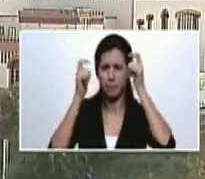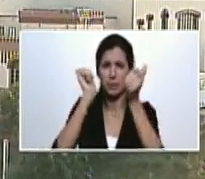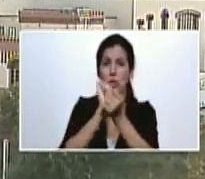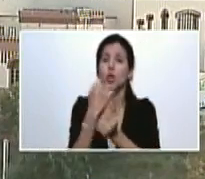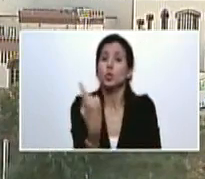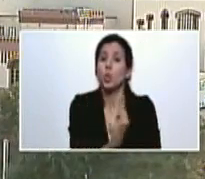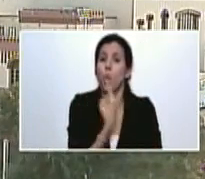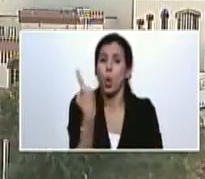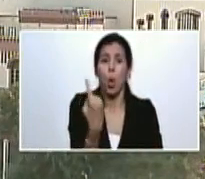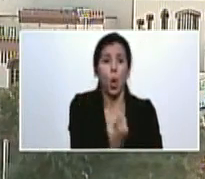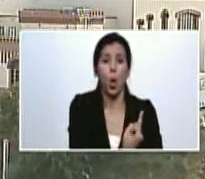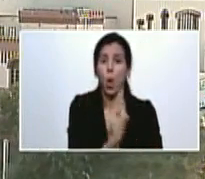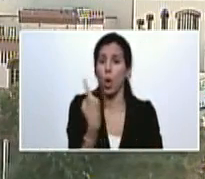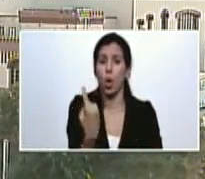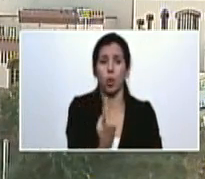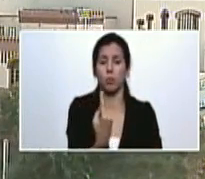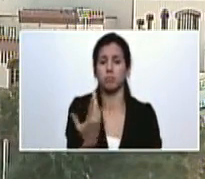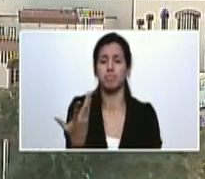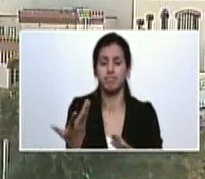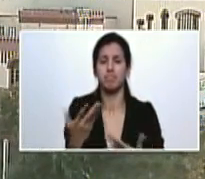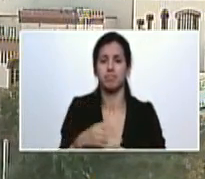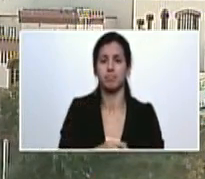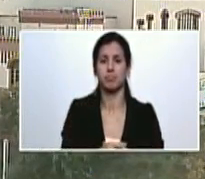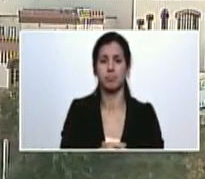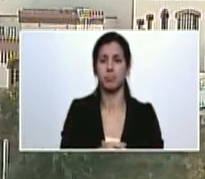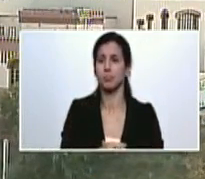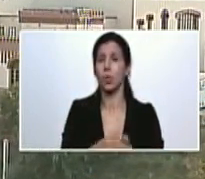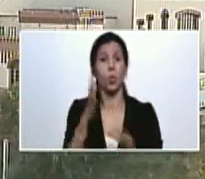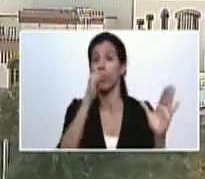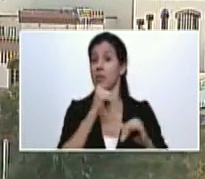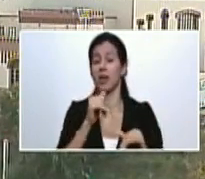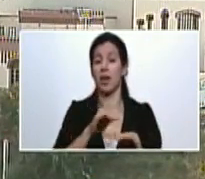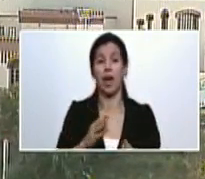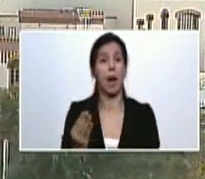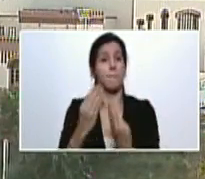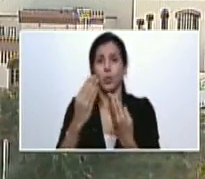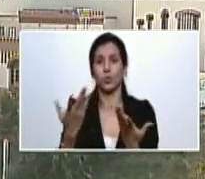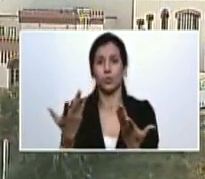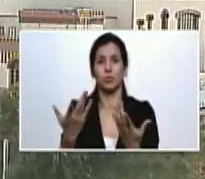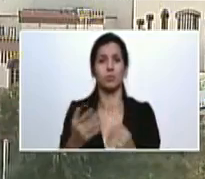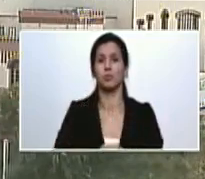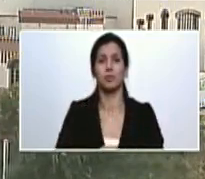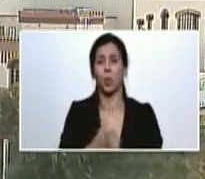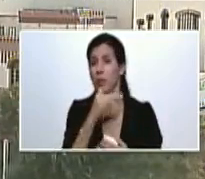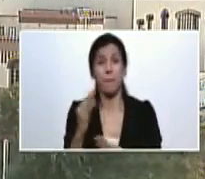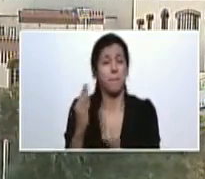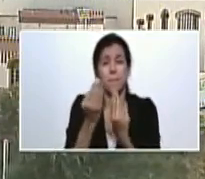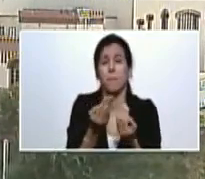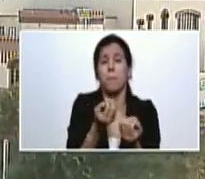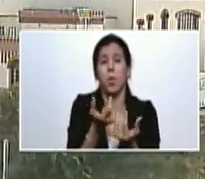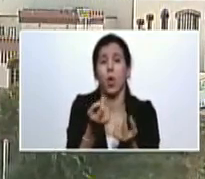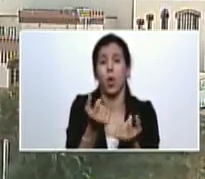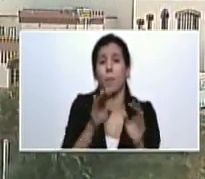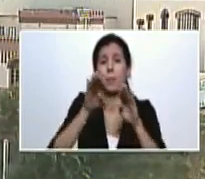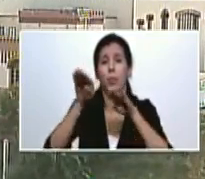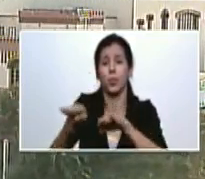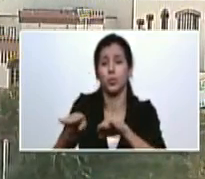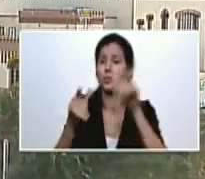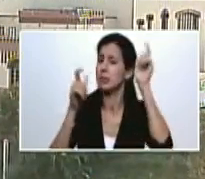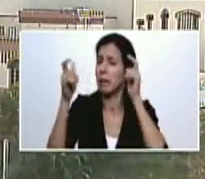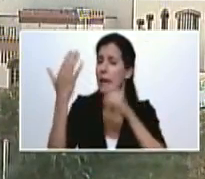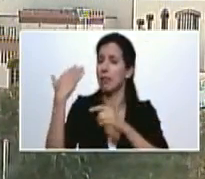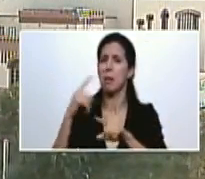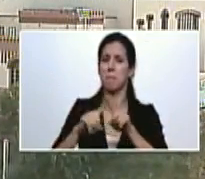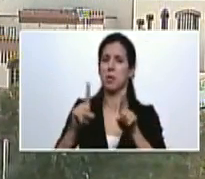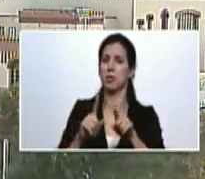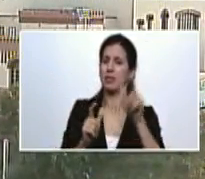solo de lo que pudo haber sido el apoyo que tradicionalmente recibió un líder político y sin embargo no